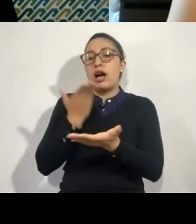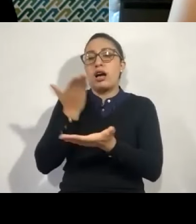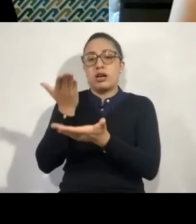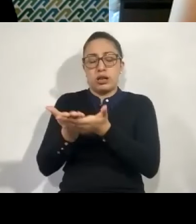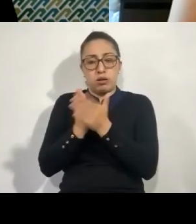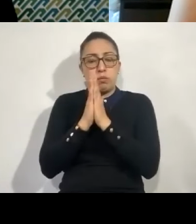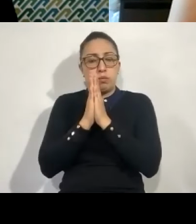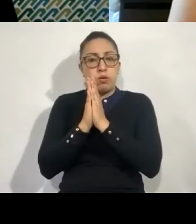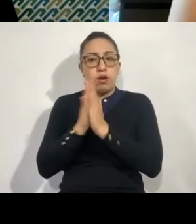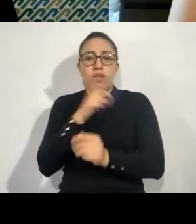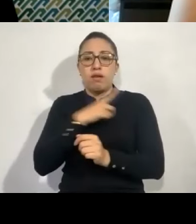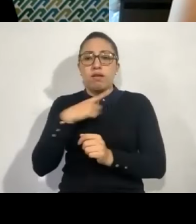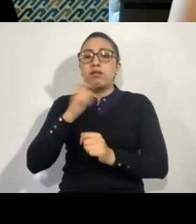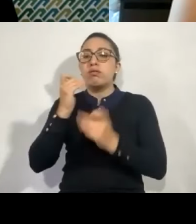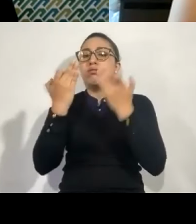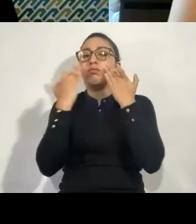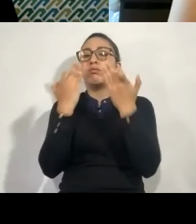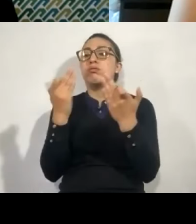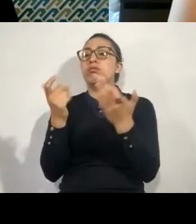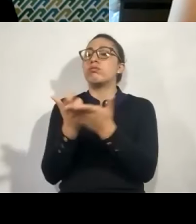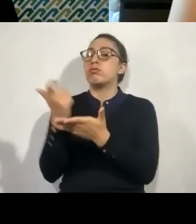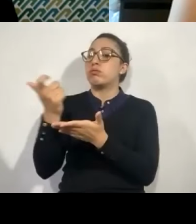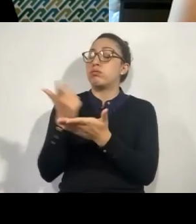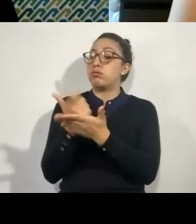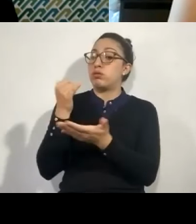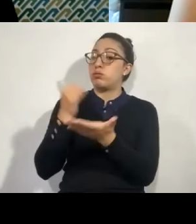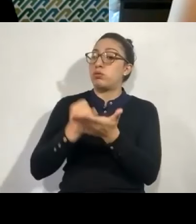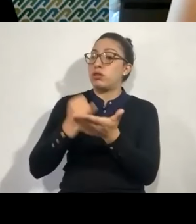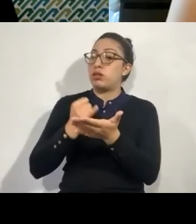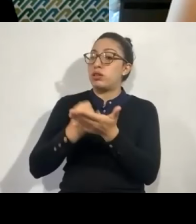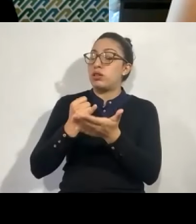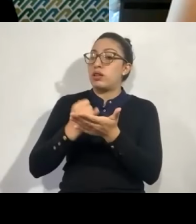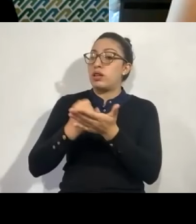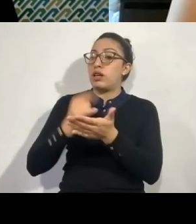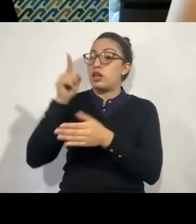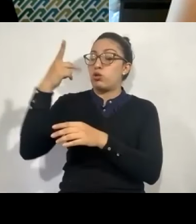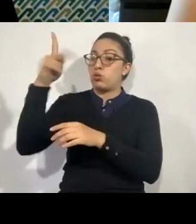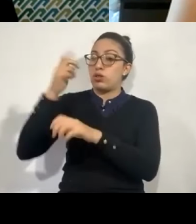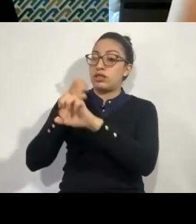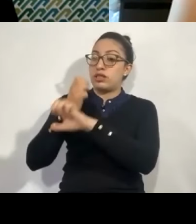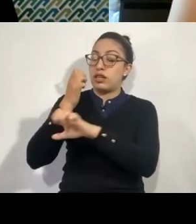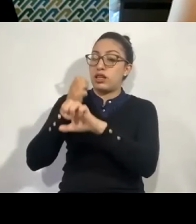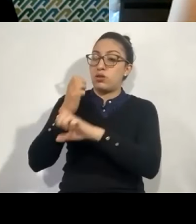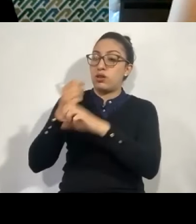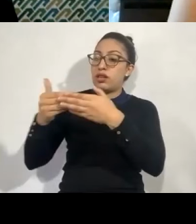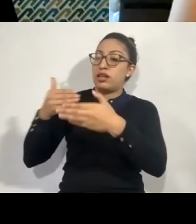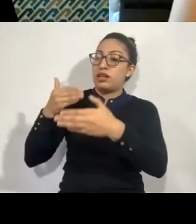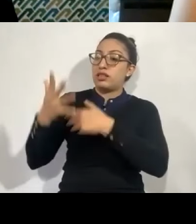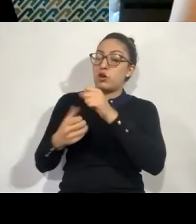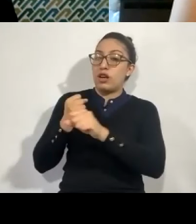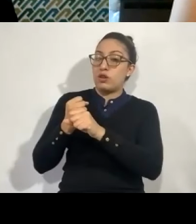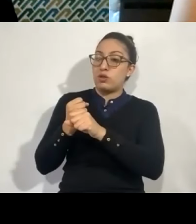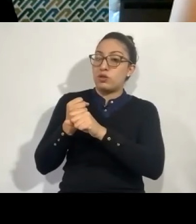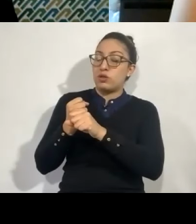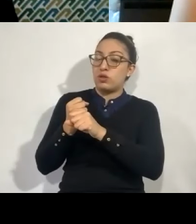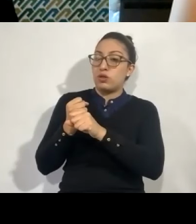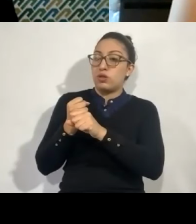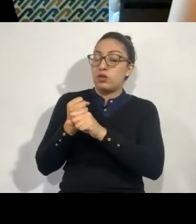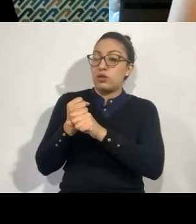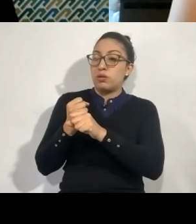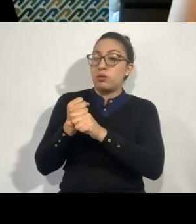la verificación del pago de contribuciones por 5 años anteriores, muchas de las cuales ni siquiera son de la